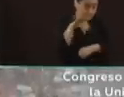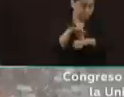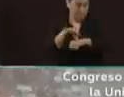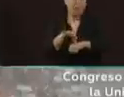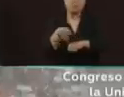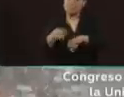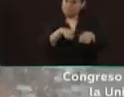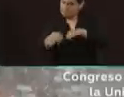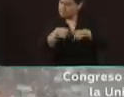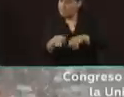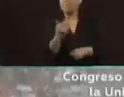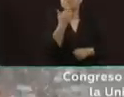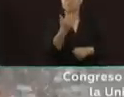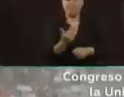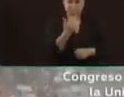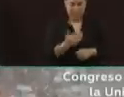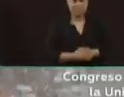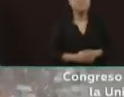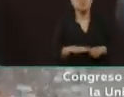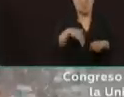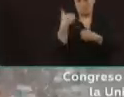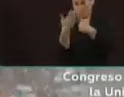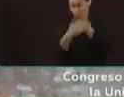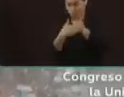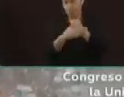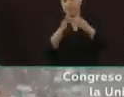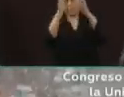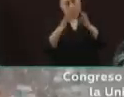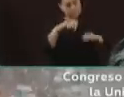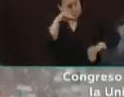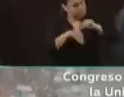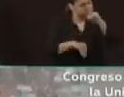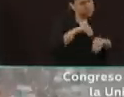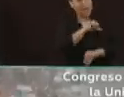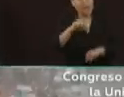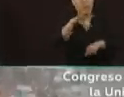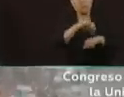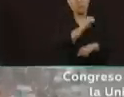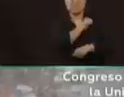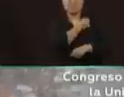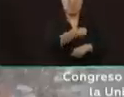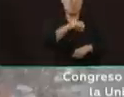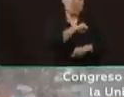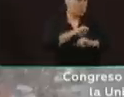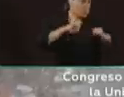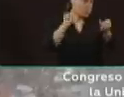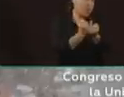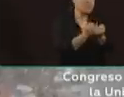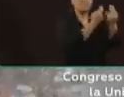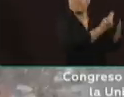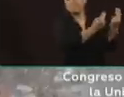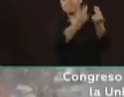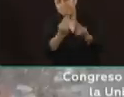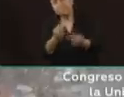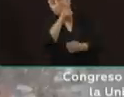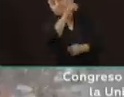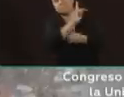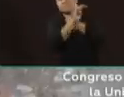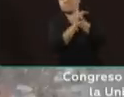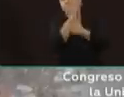correcta. Vamos a instalar un sistema de salud igual que en Dinamarca.